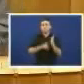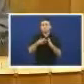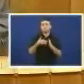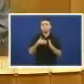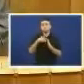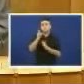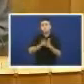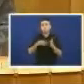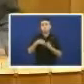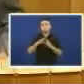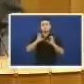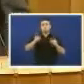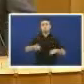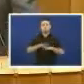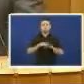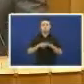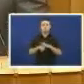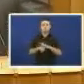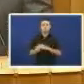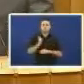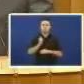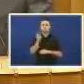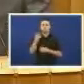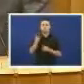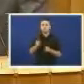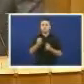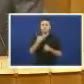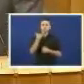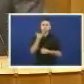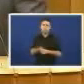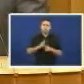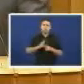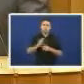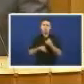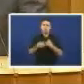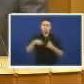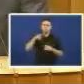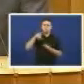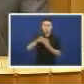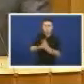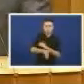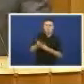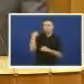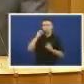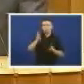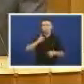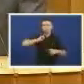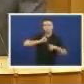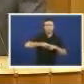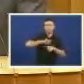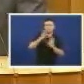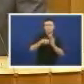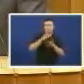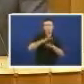enerxía eólica un decreto que non só enterra o modelo anterior de inspiración colonial para a explotación dos